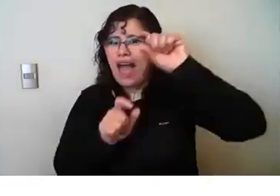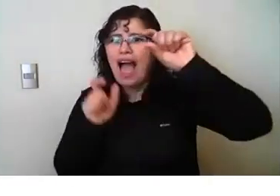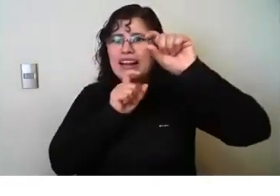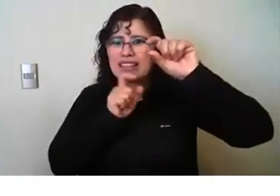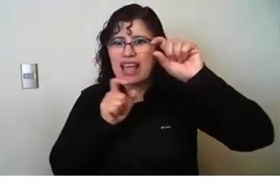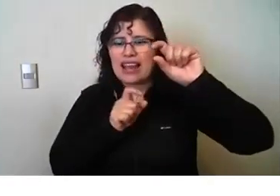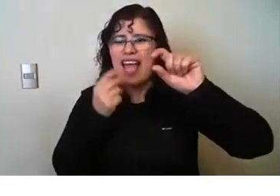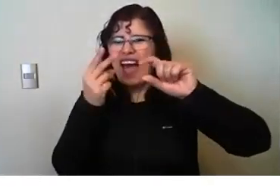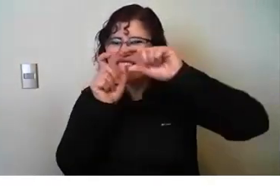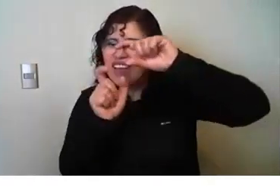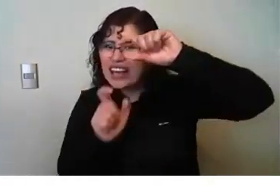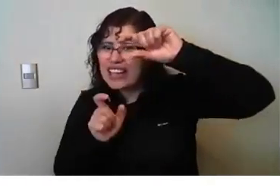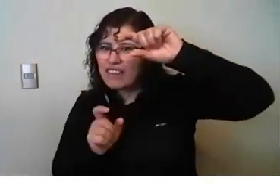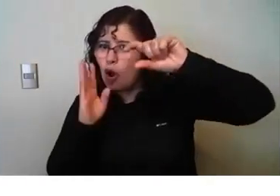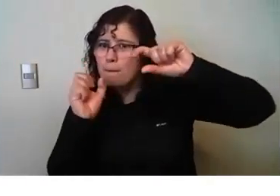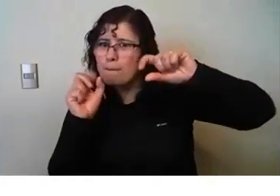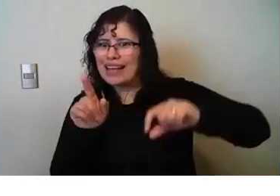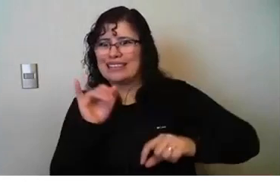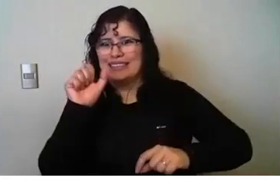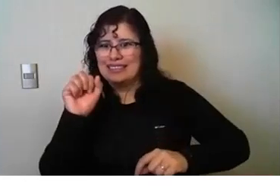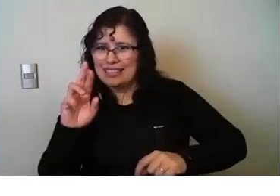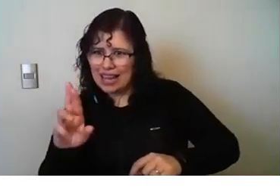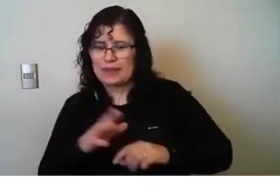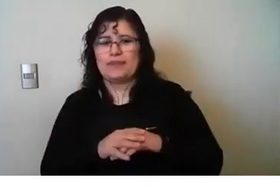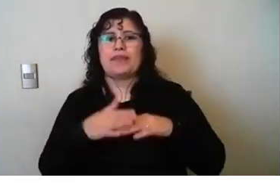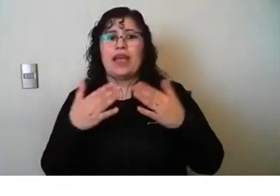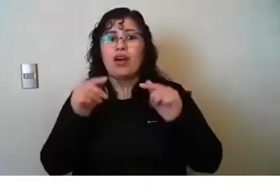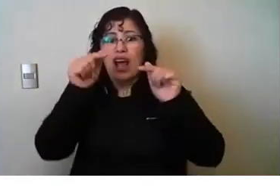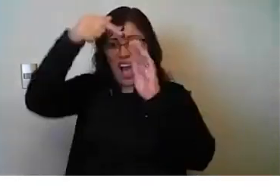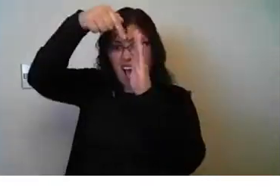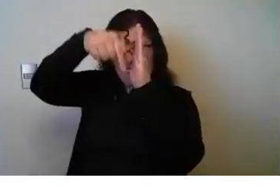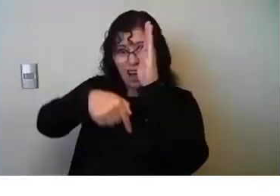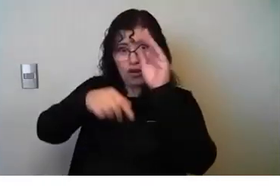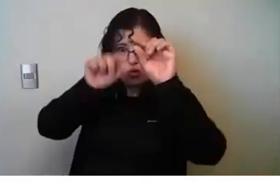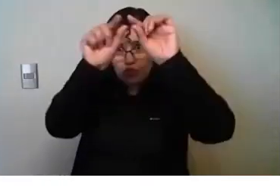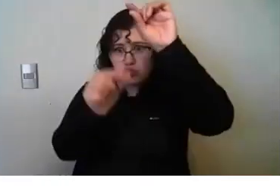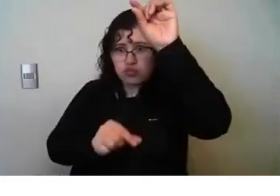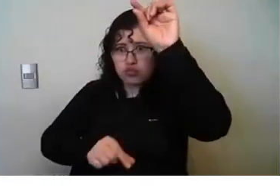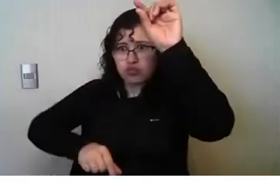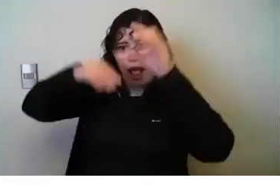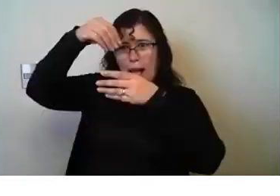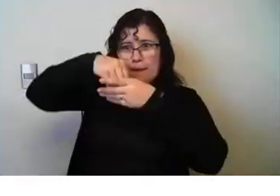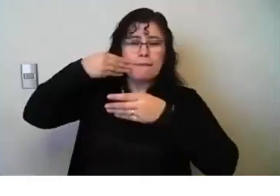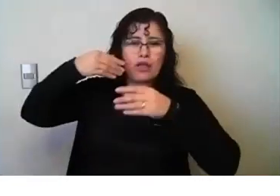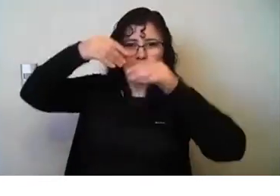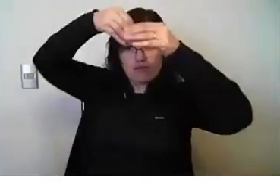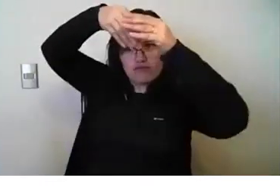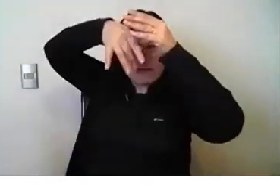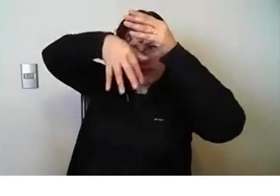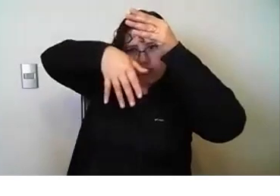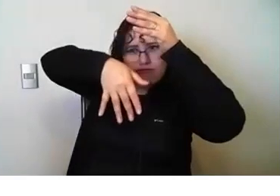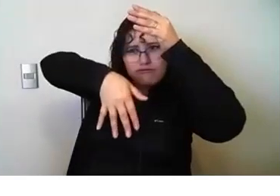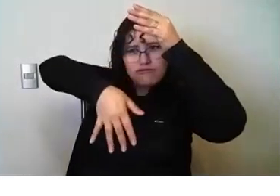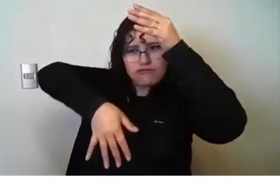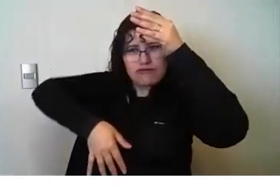desde aquí hacia abajo aporta la irrigación para lo que es la médula espinal. Y aquí lo podemos observar. Aquí tenemos la